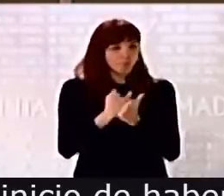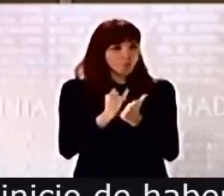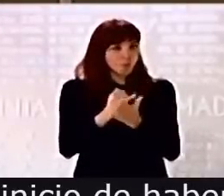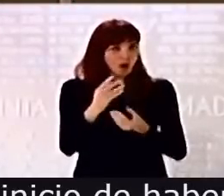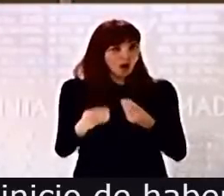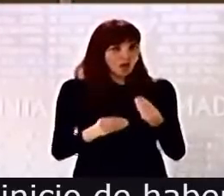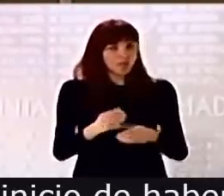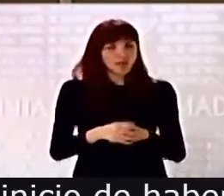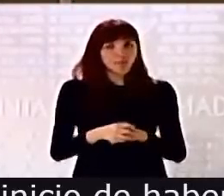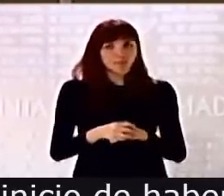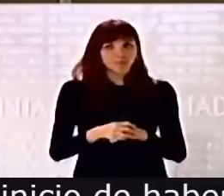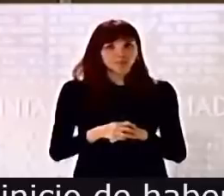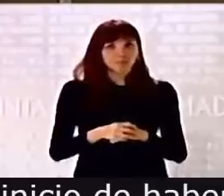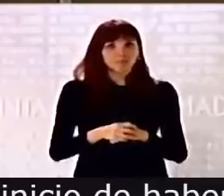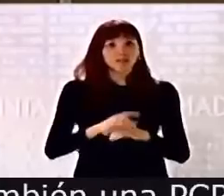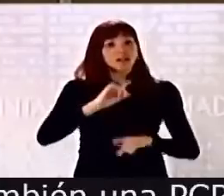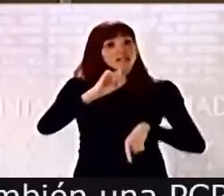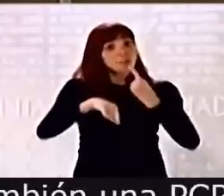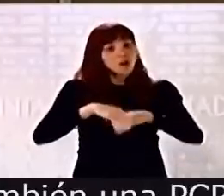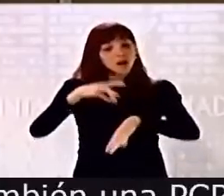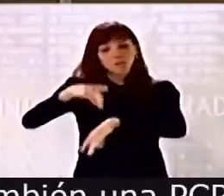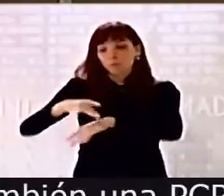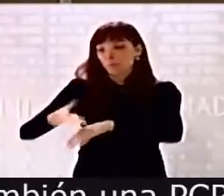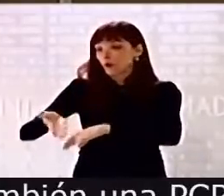y también una PCR para dar el alta.